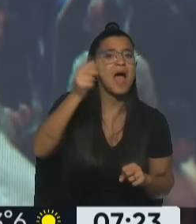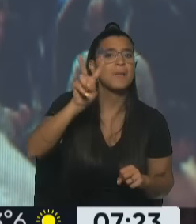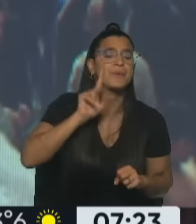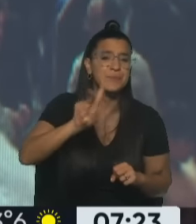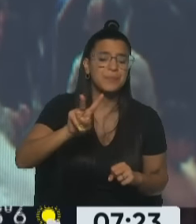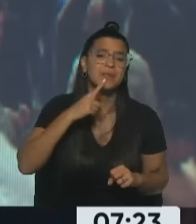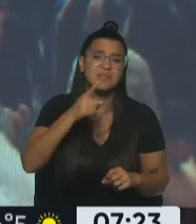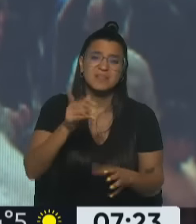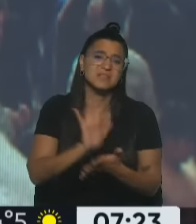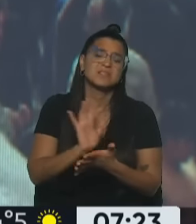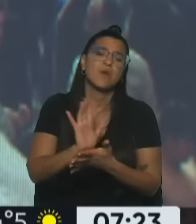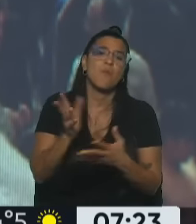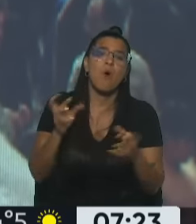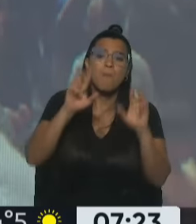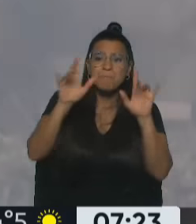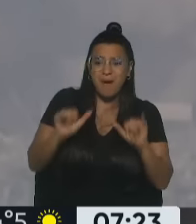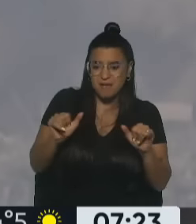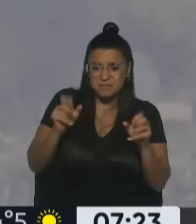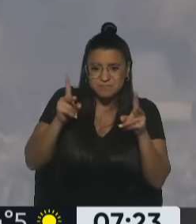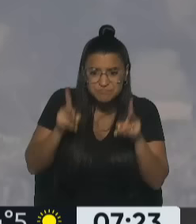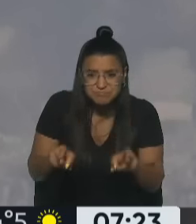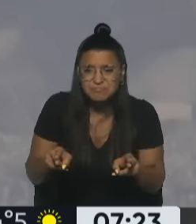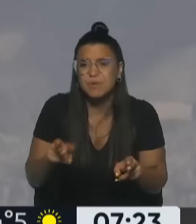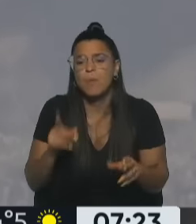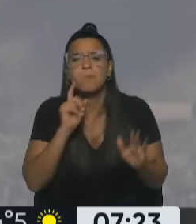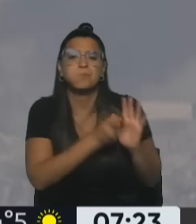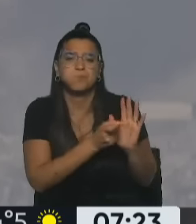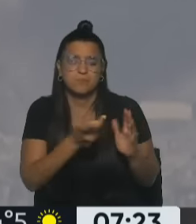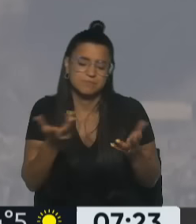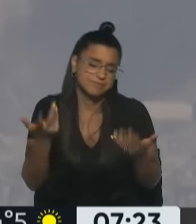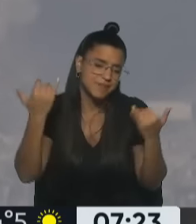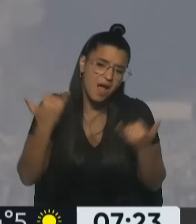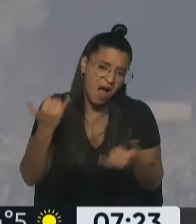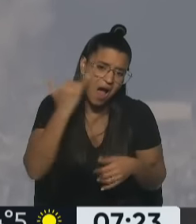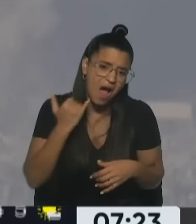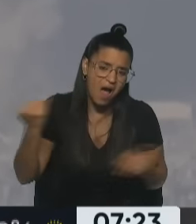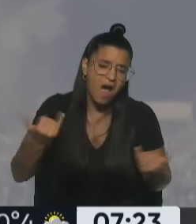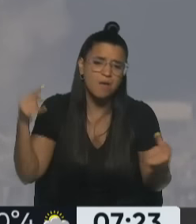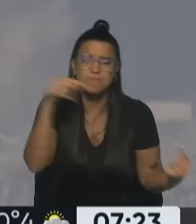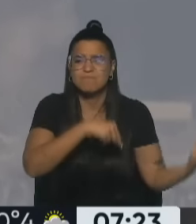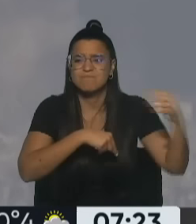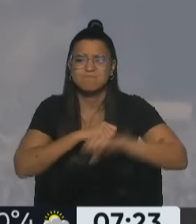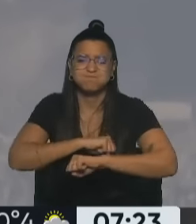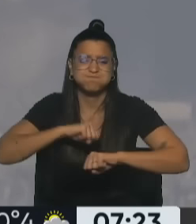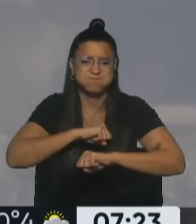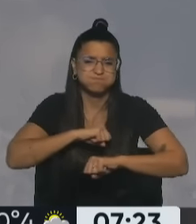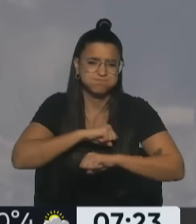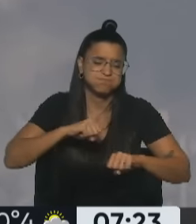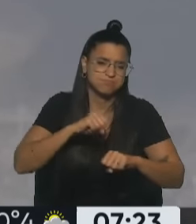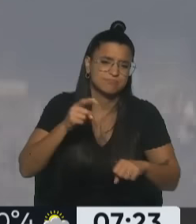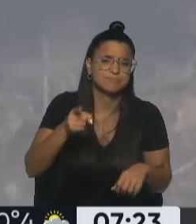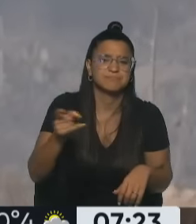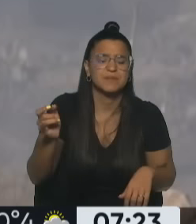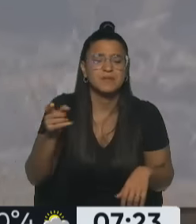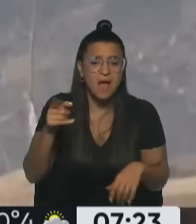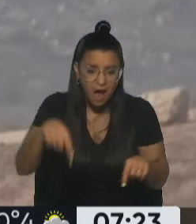se viola esta pausa ocupacional, ¿no?, de la que estábamos hablando, y que hubo ya combates en la franja y que se están, de